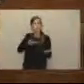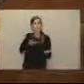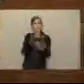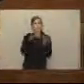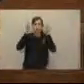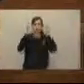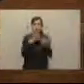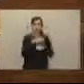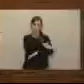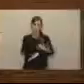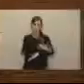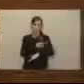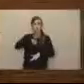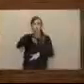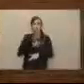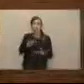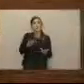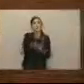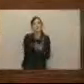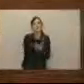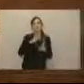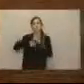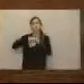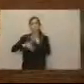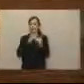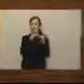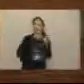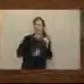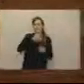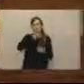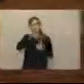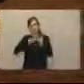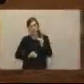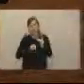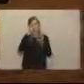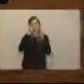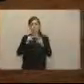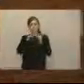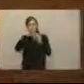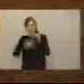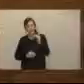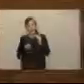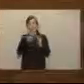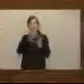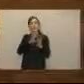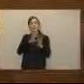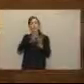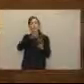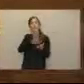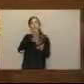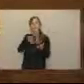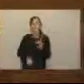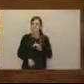menos burocracia, menos discurso, menos números y más sensibilidad. Con nuestra